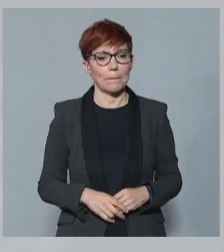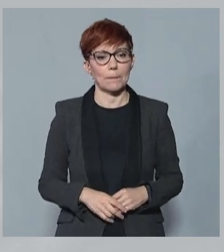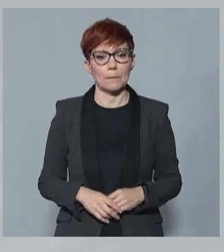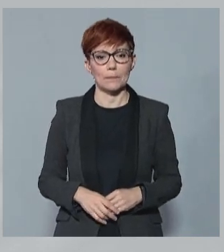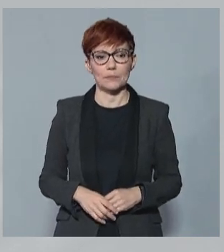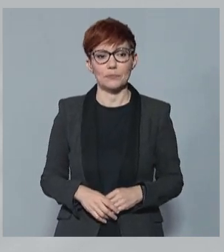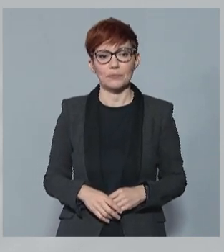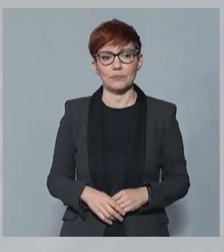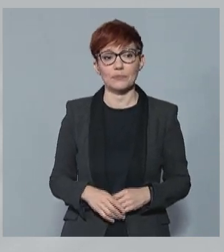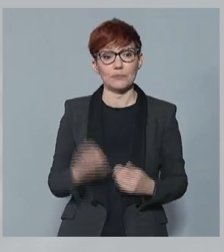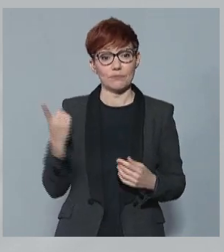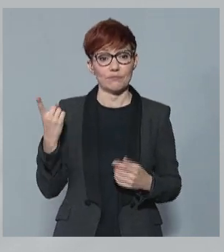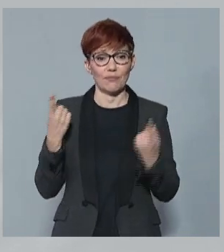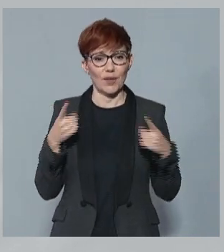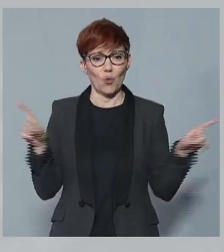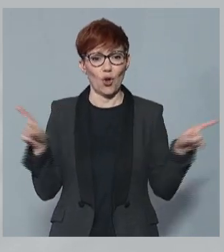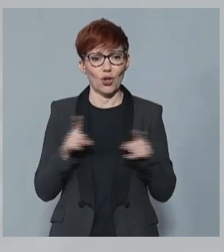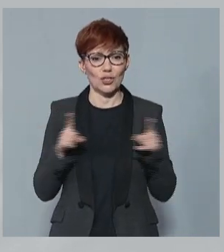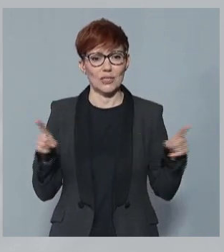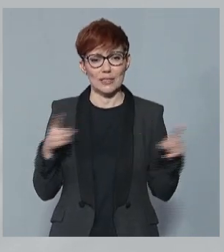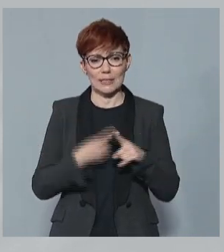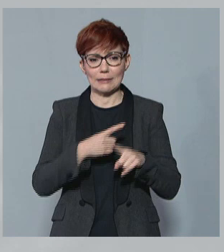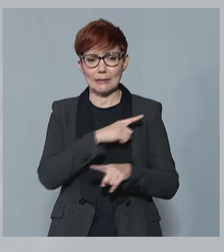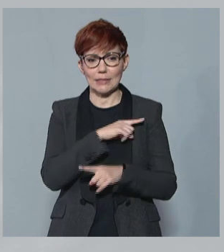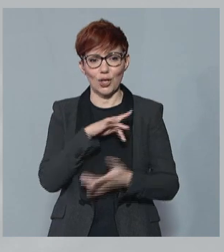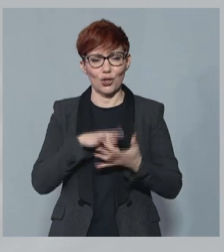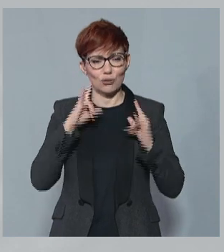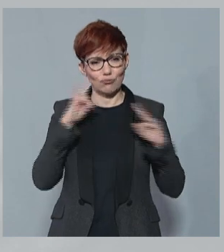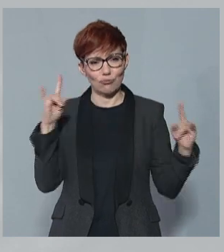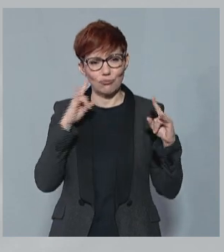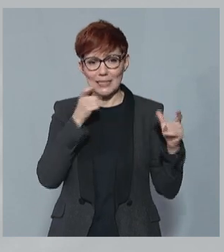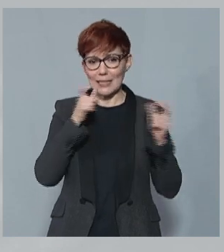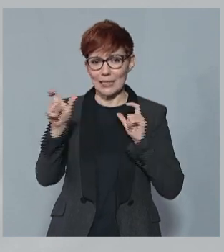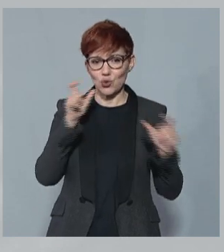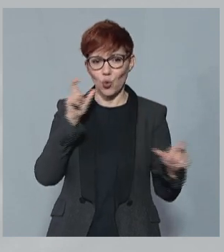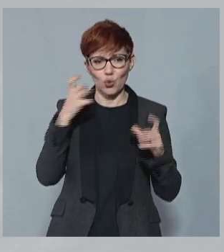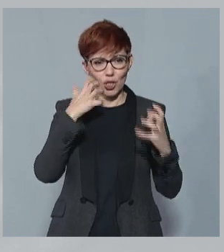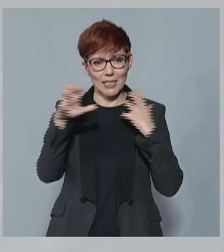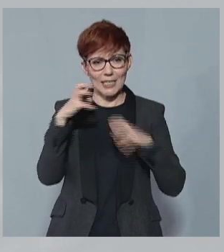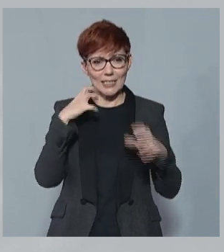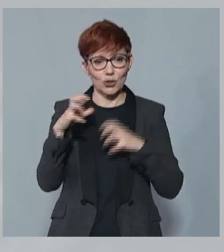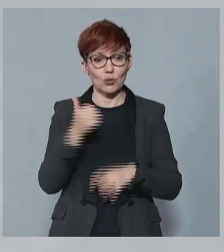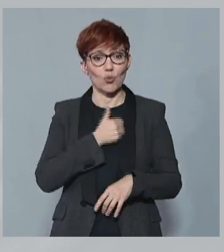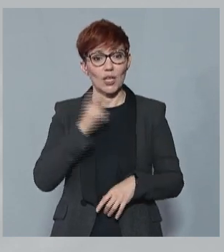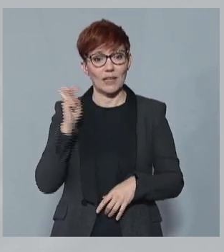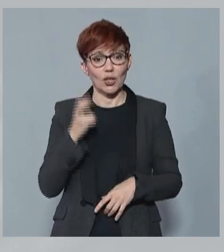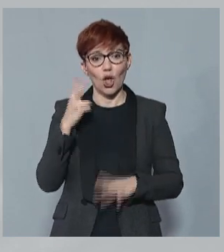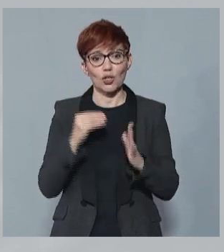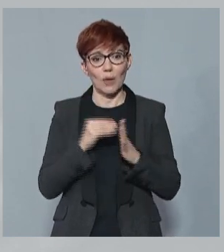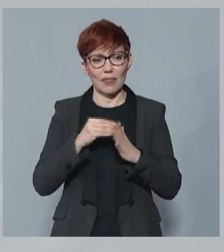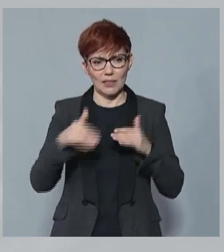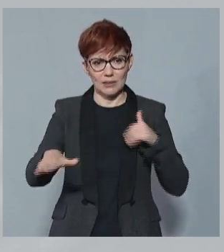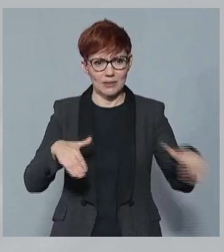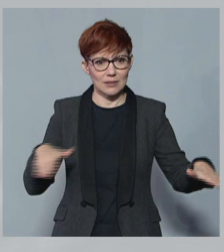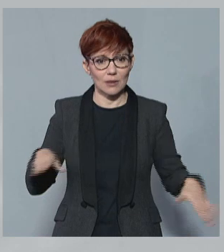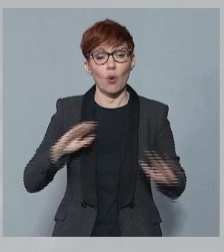Chunga, chunga, sí, pues música a todo trapo y gritos e insultos. De hecho, tuvo que venir la policía en 2 ocasiones para disolver a esos aficionados, porque luego volvieron a las 3 de la madrugada,